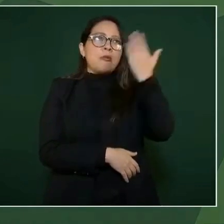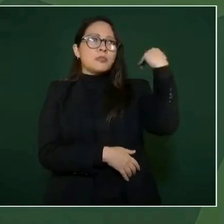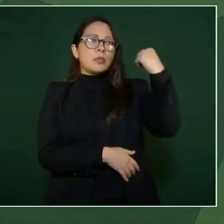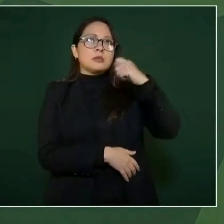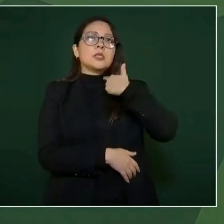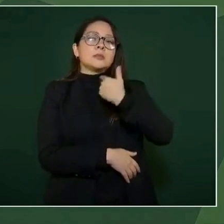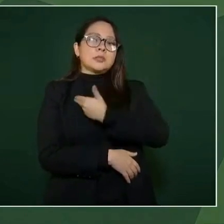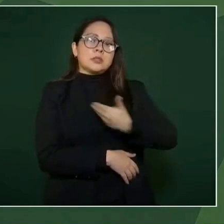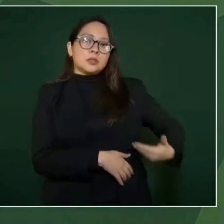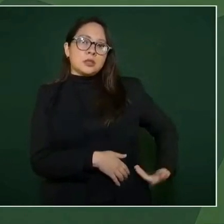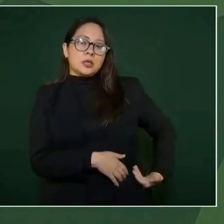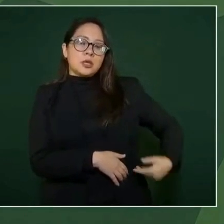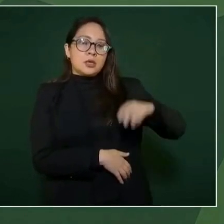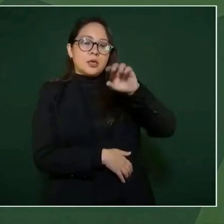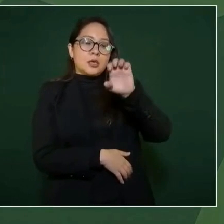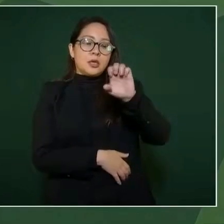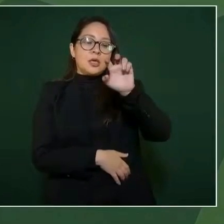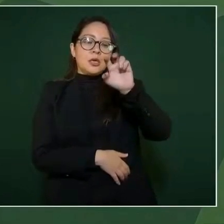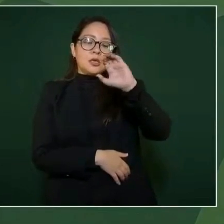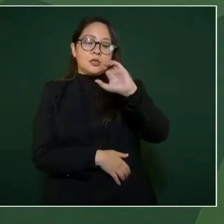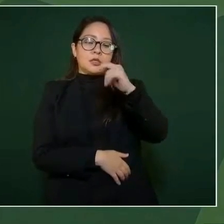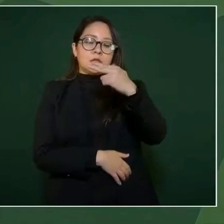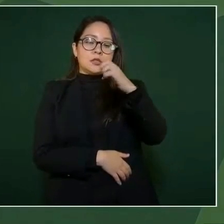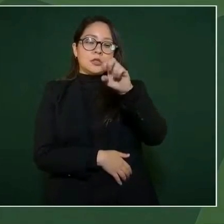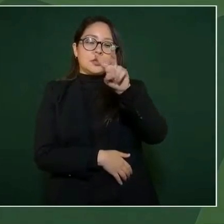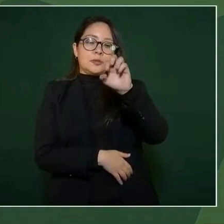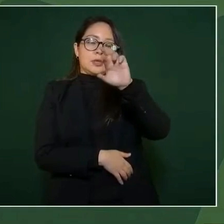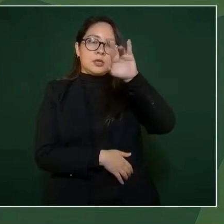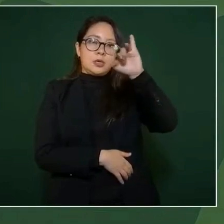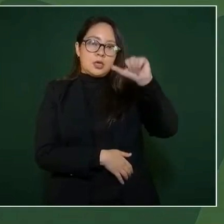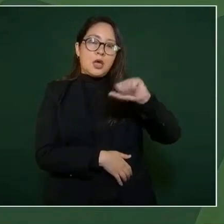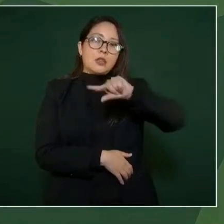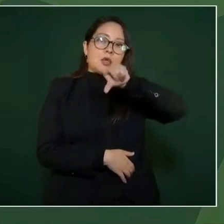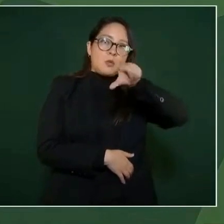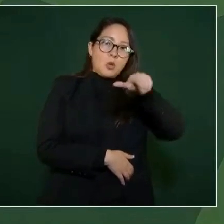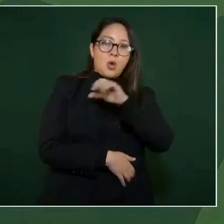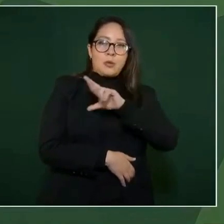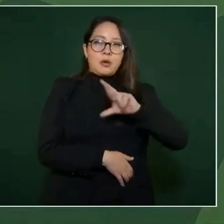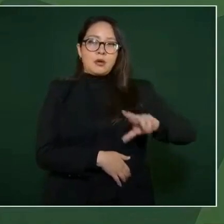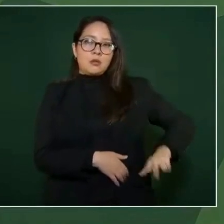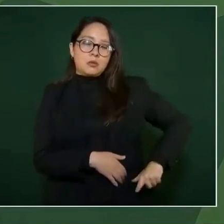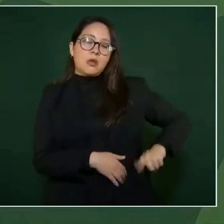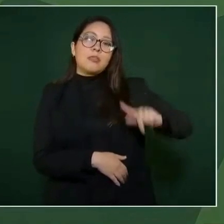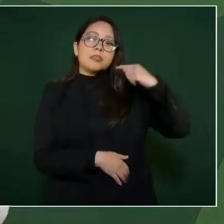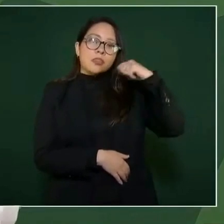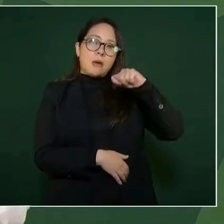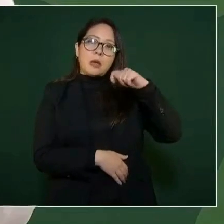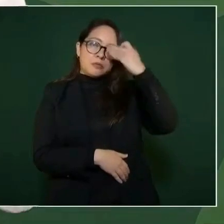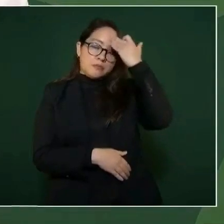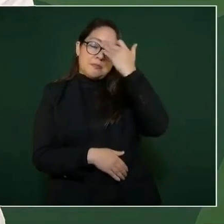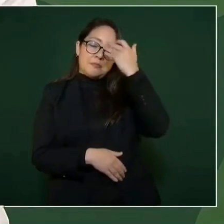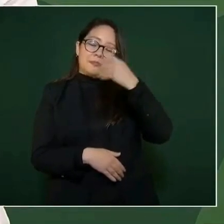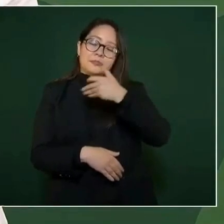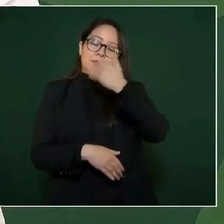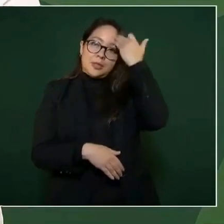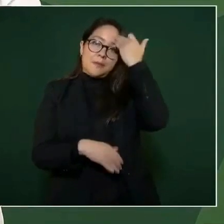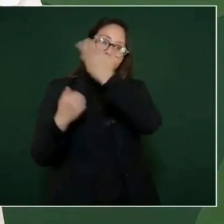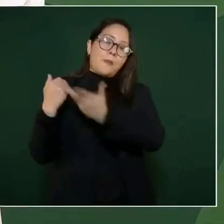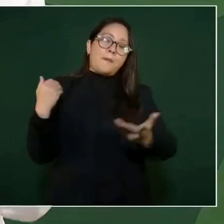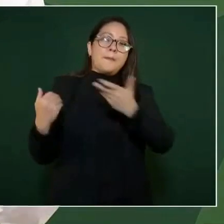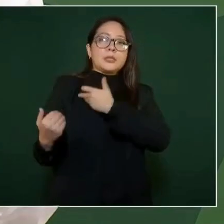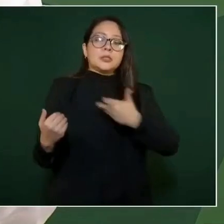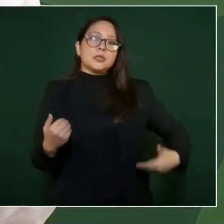y luego fue gobernador de Tabasco con el presidente López Mateos. Y yo ahí me